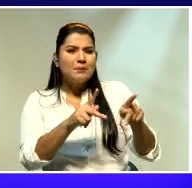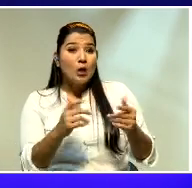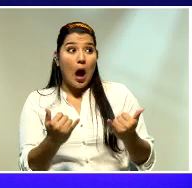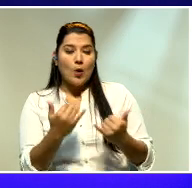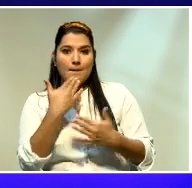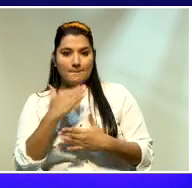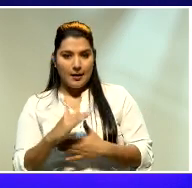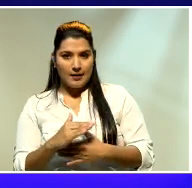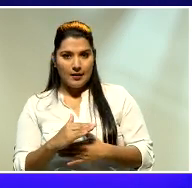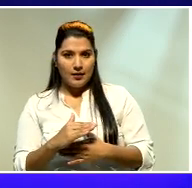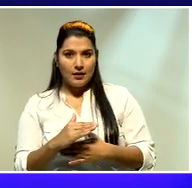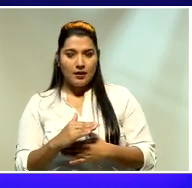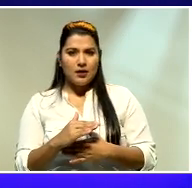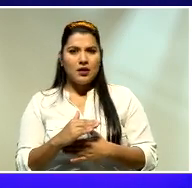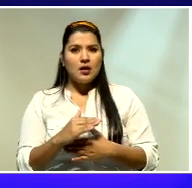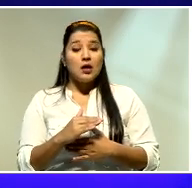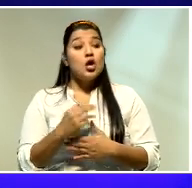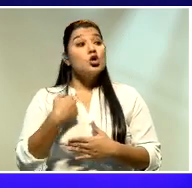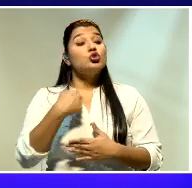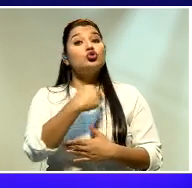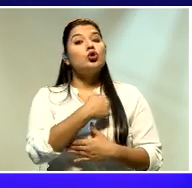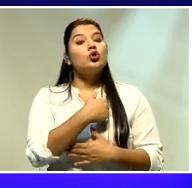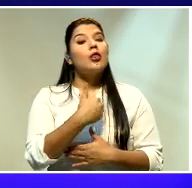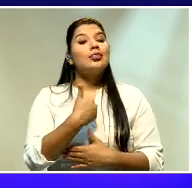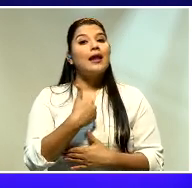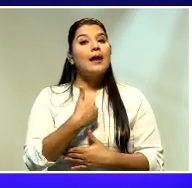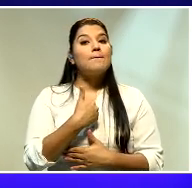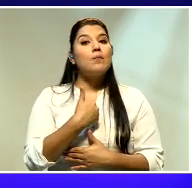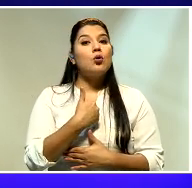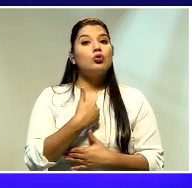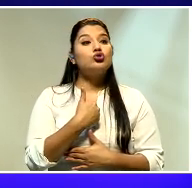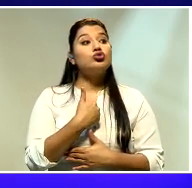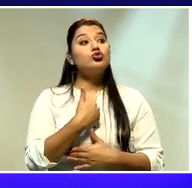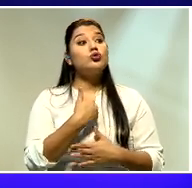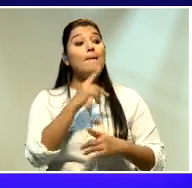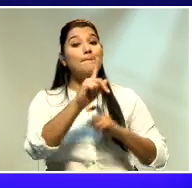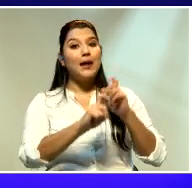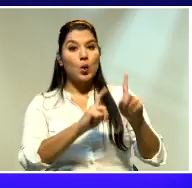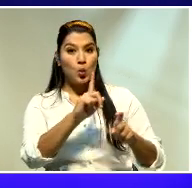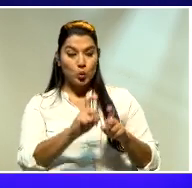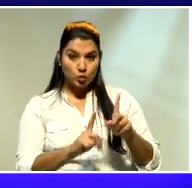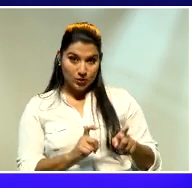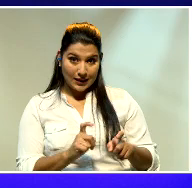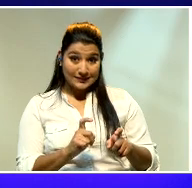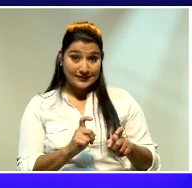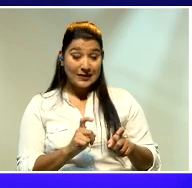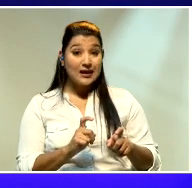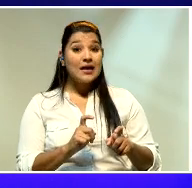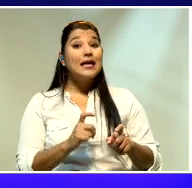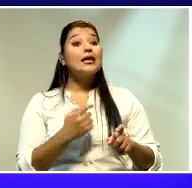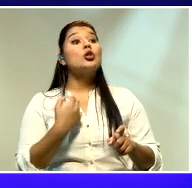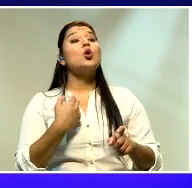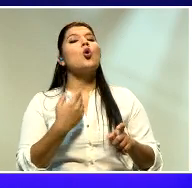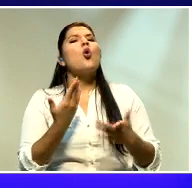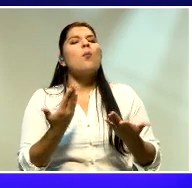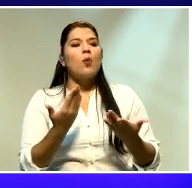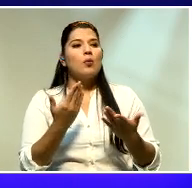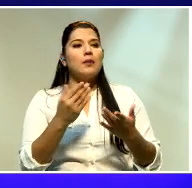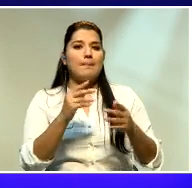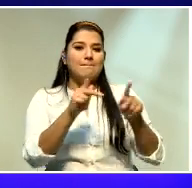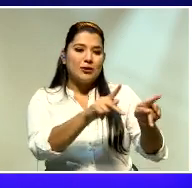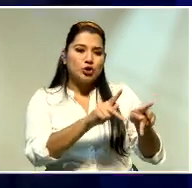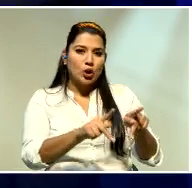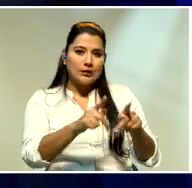mal. Le preparamos un set de preguntas que recogimos del público, unas